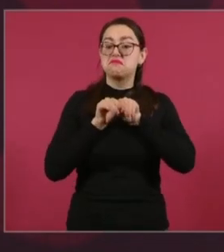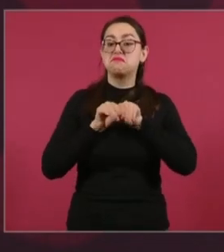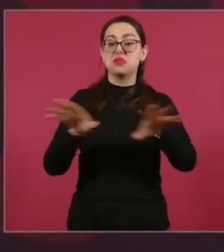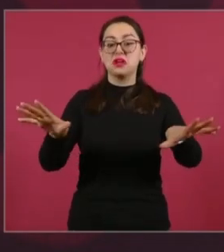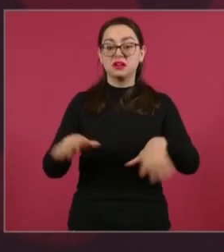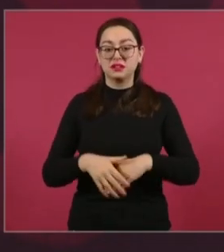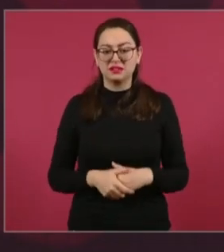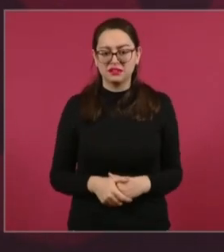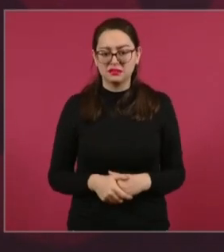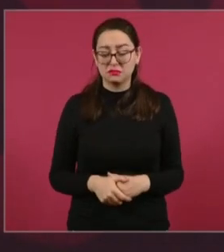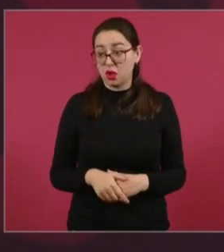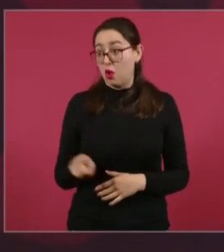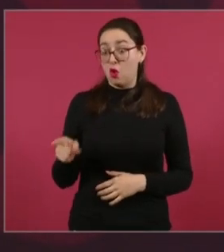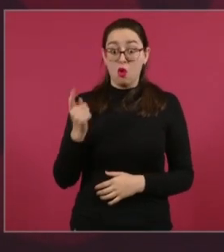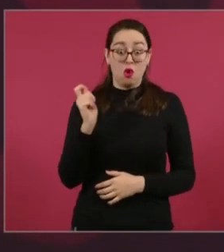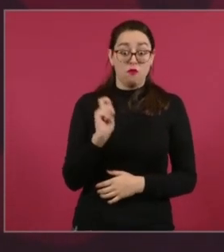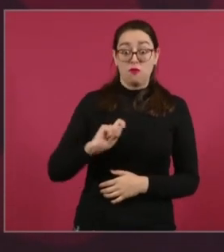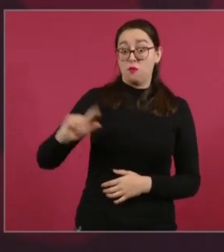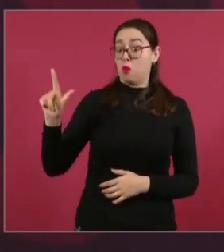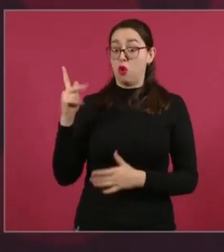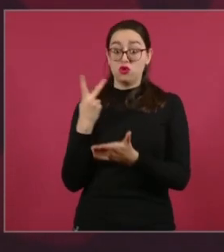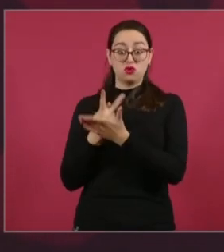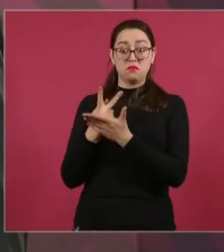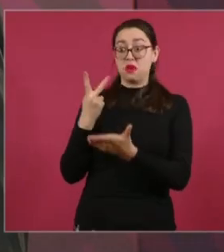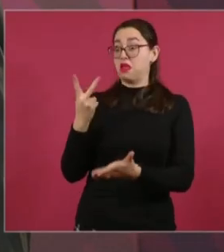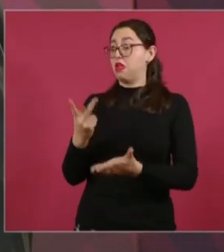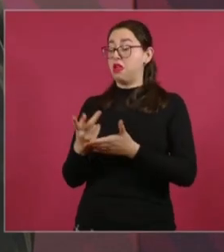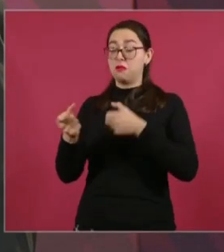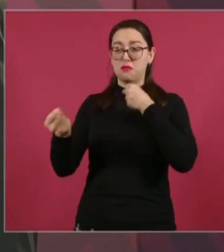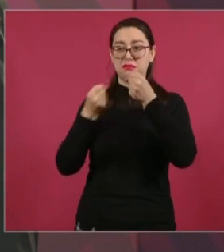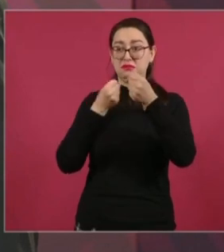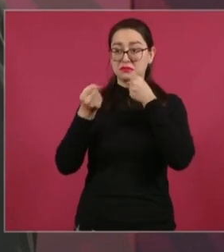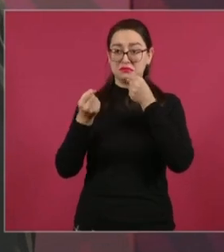los premien como buenos periodistas.